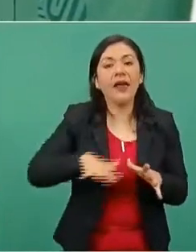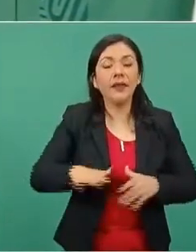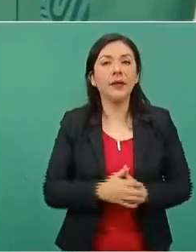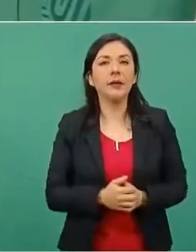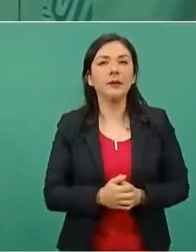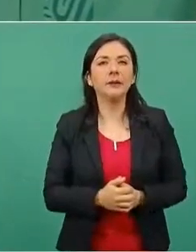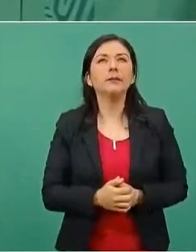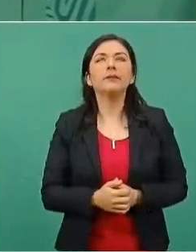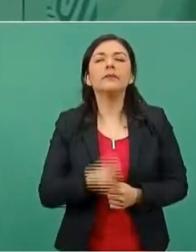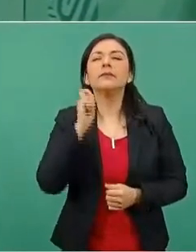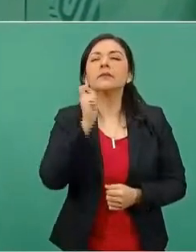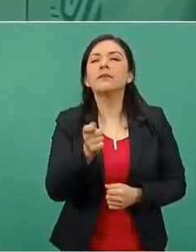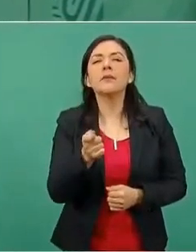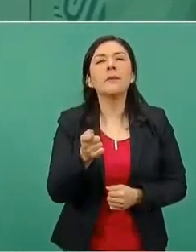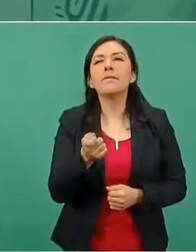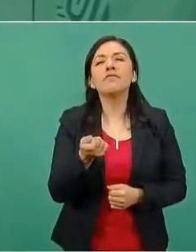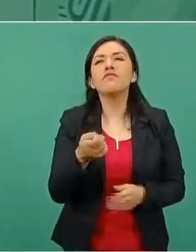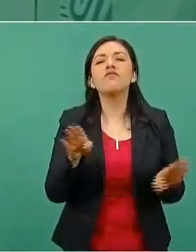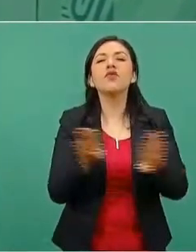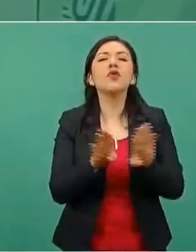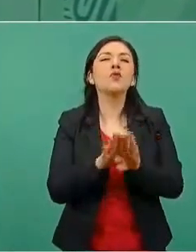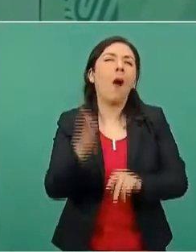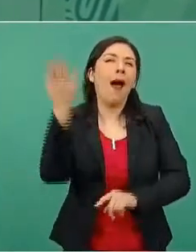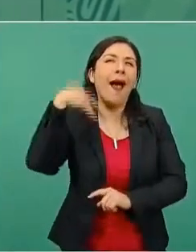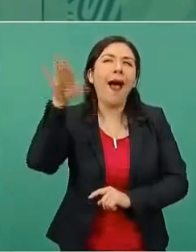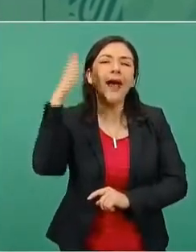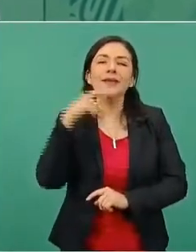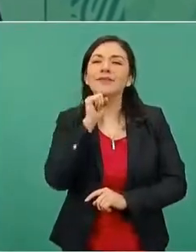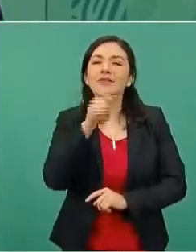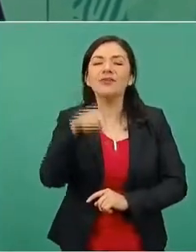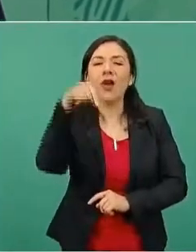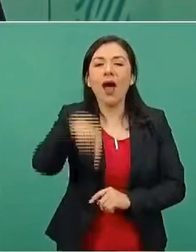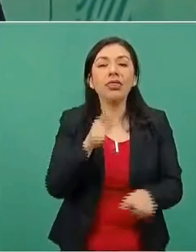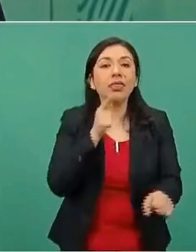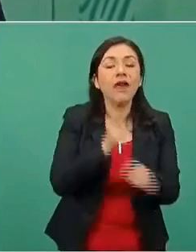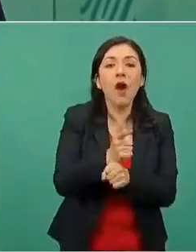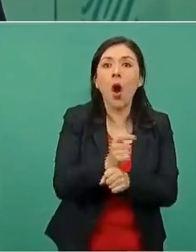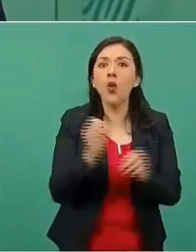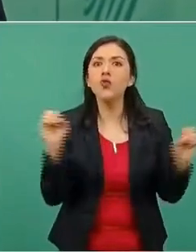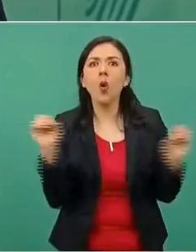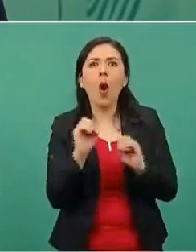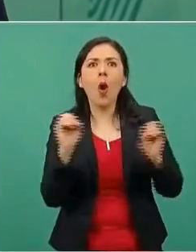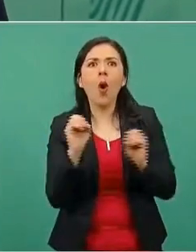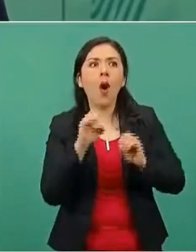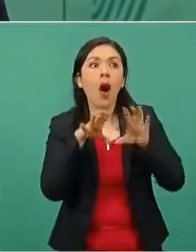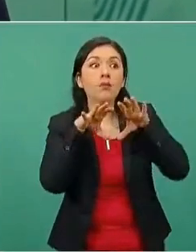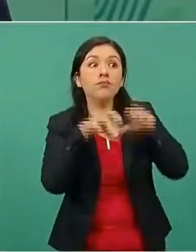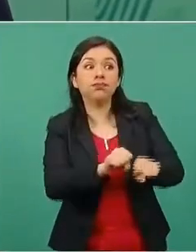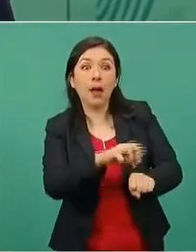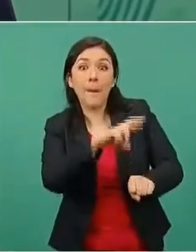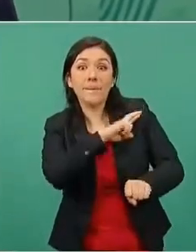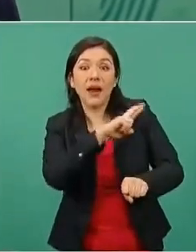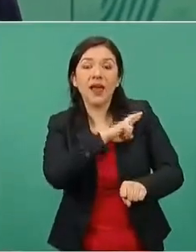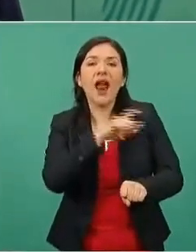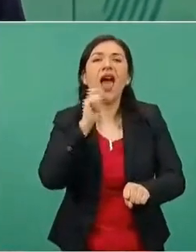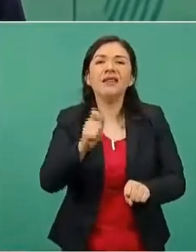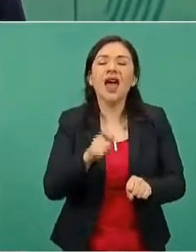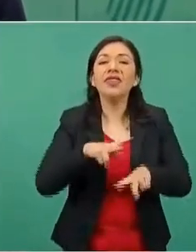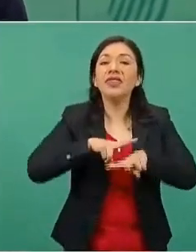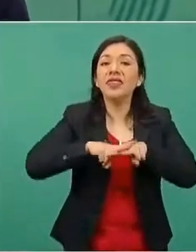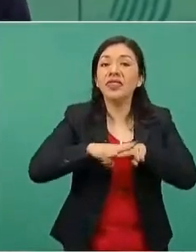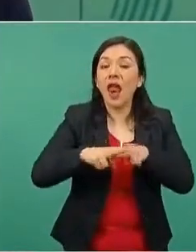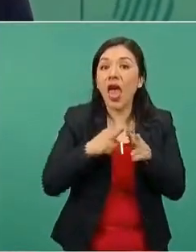Fue como cuando descubrimos de que no habían privatizado las líneas